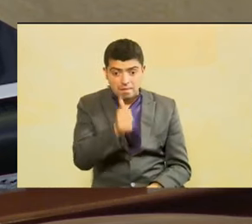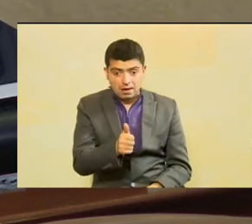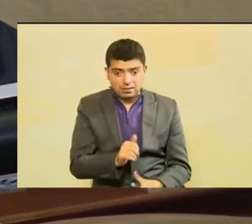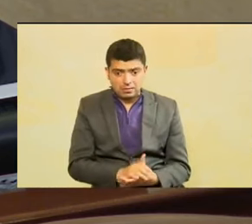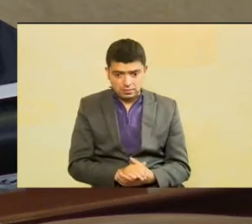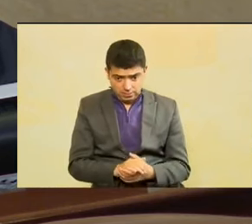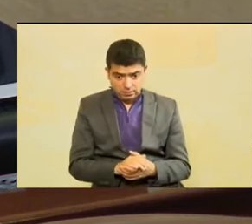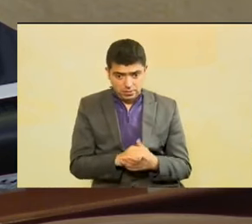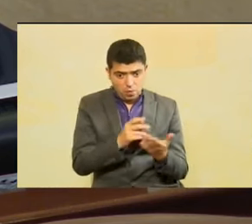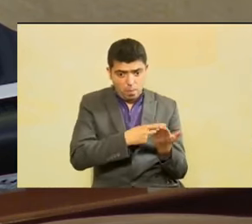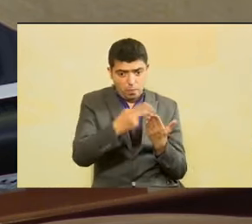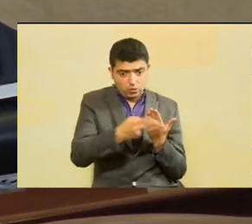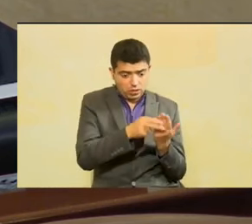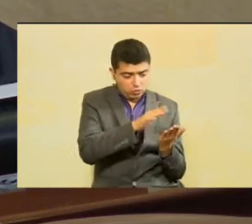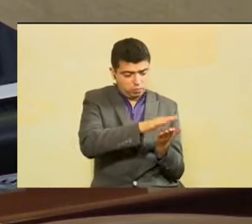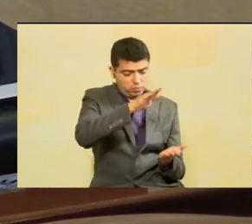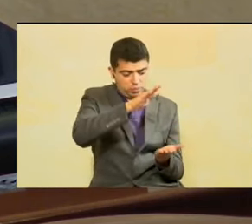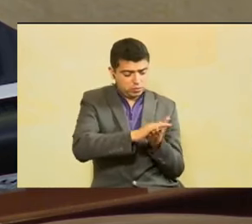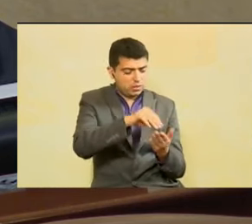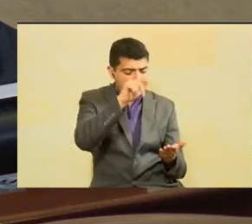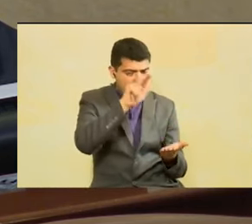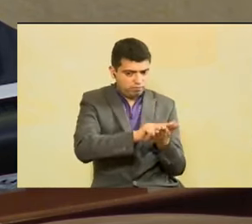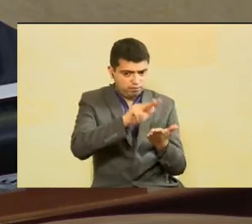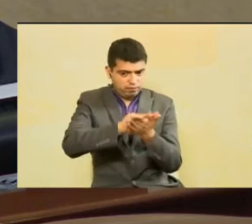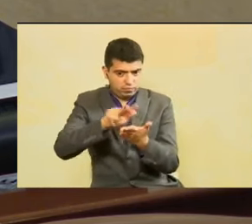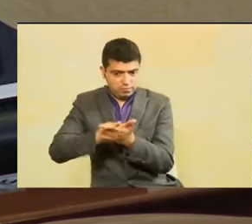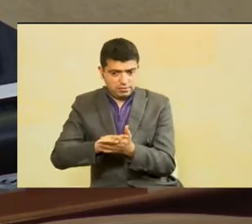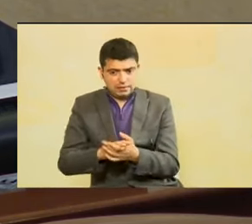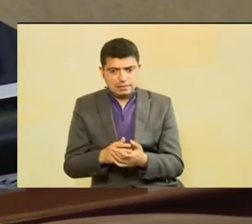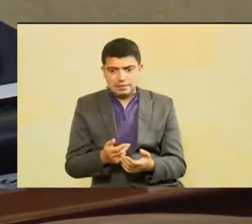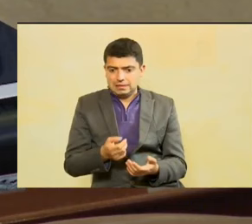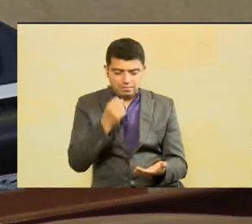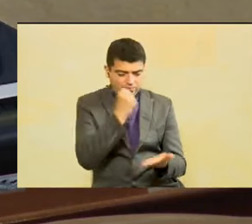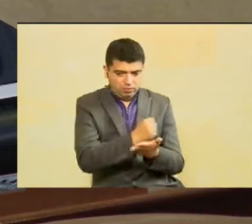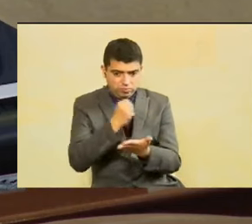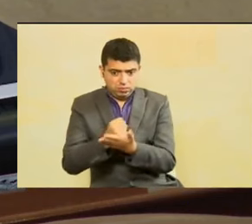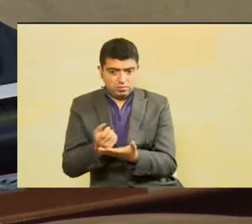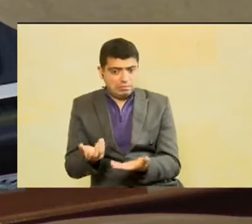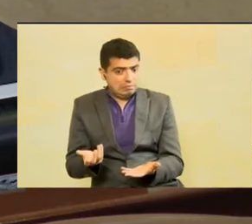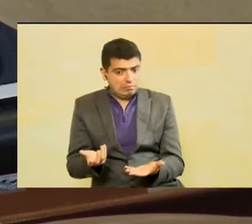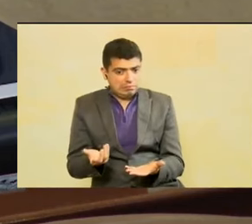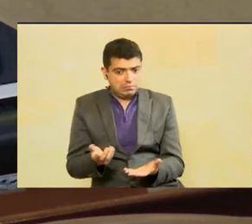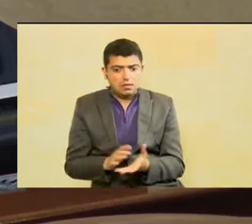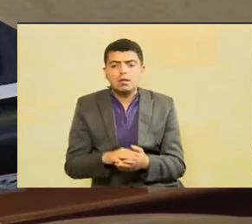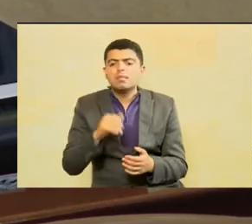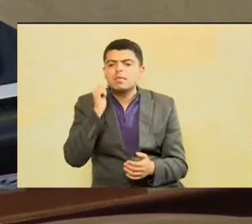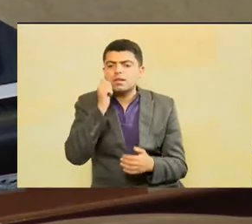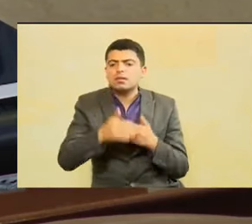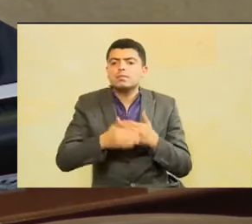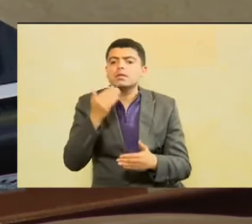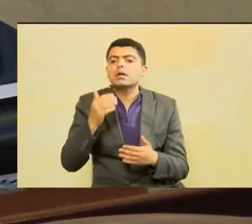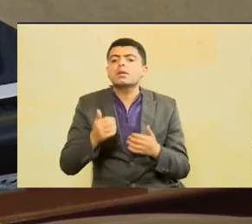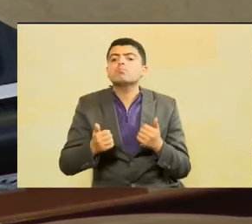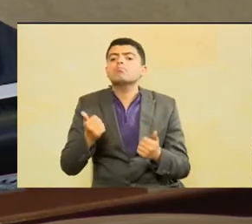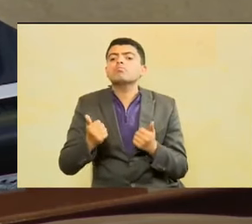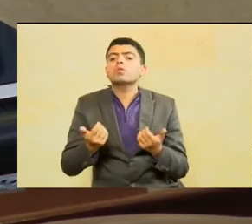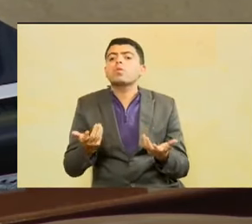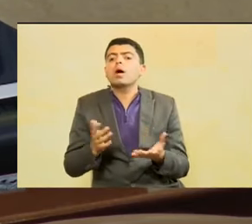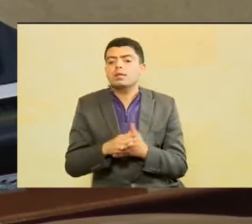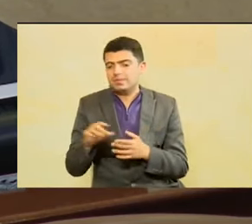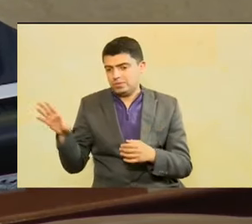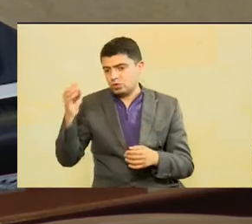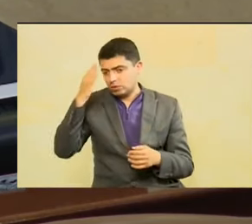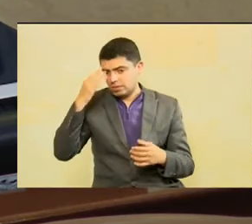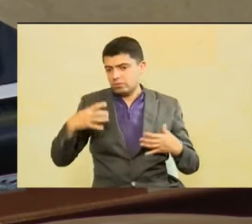la gran cantidad de proyectos nos obliga a empezar con el proyecto que Todos queremos Porque todos somos animalistas y